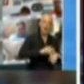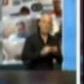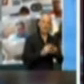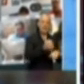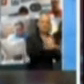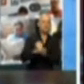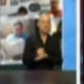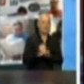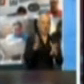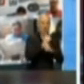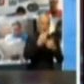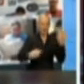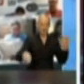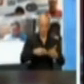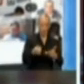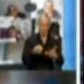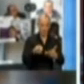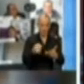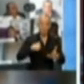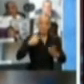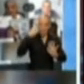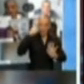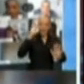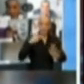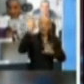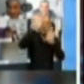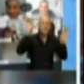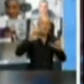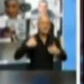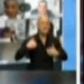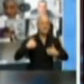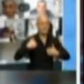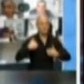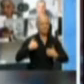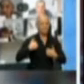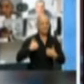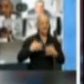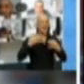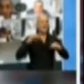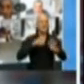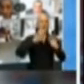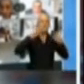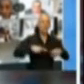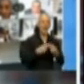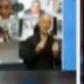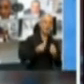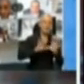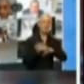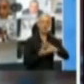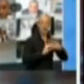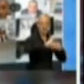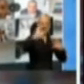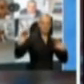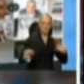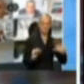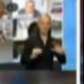nos permita tener un tratamiento que evite un poco la gravedad, que disminuya la letalidad de este virus tan grave, a nosotros nos va a dar un